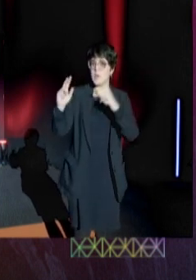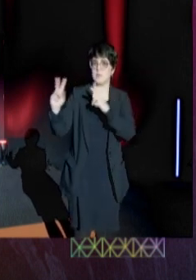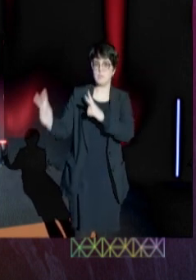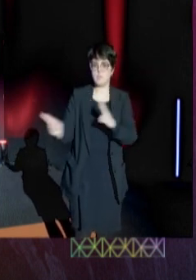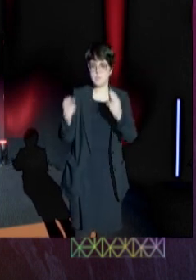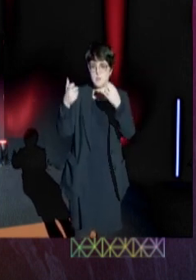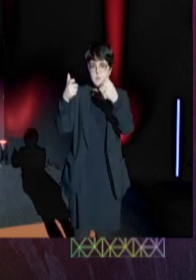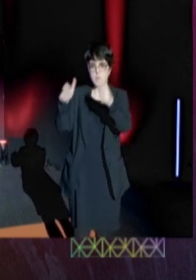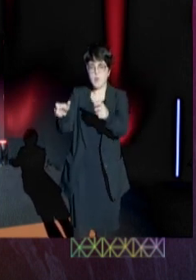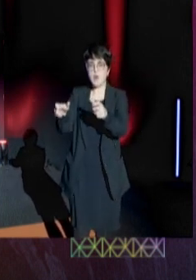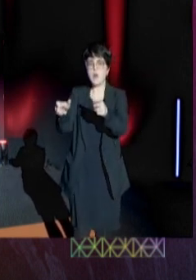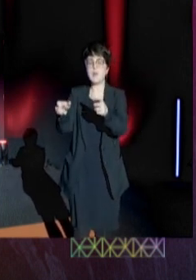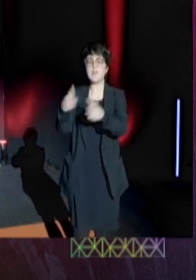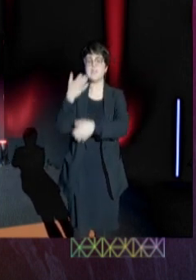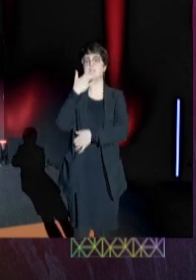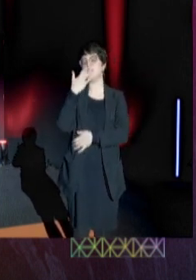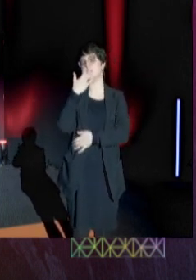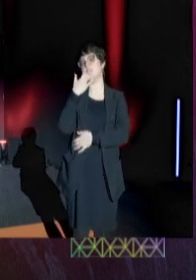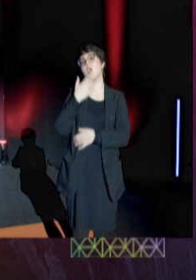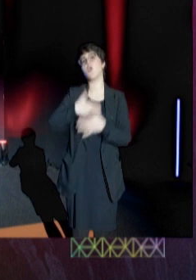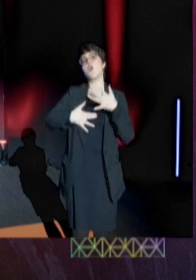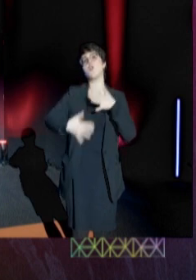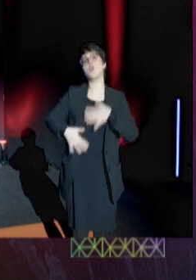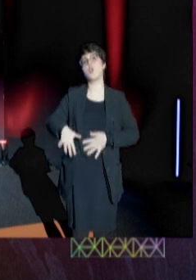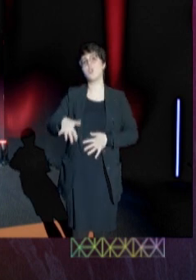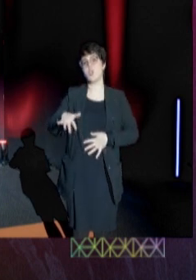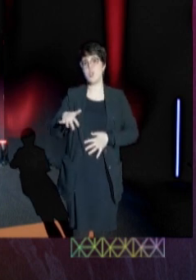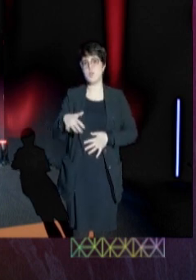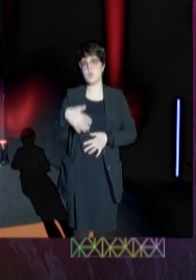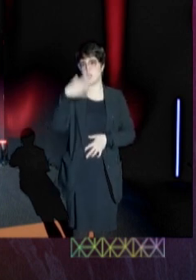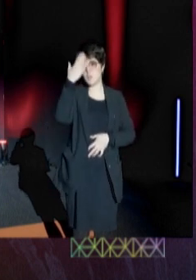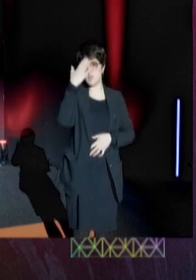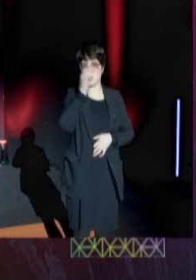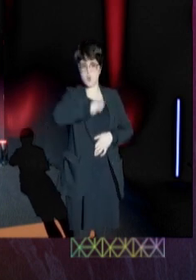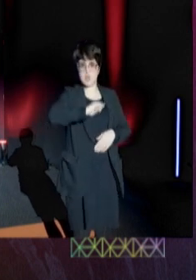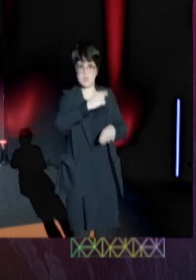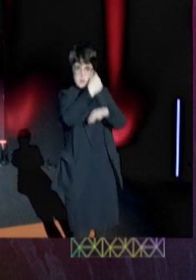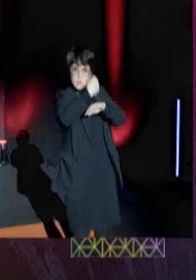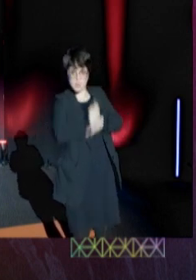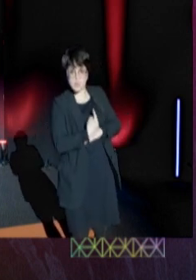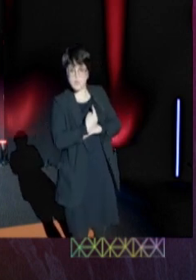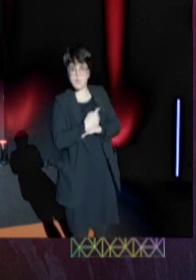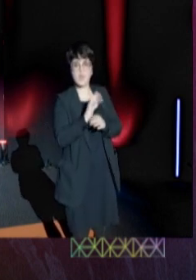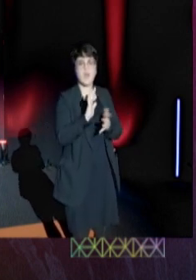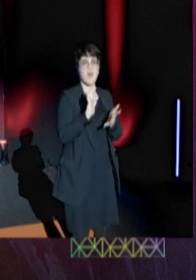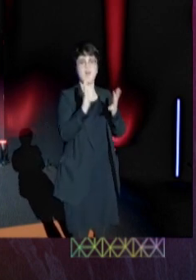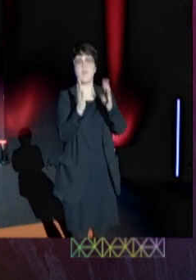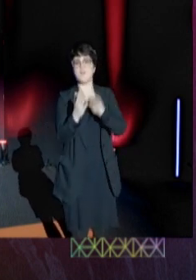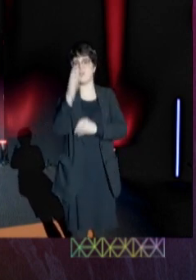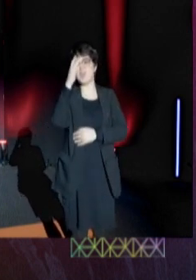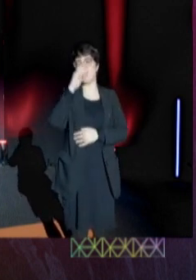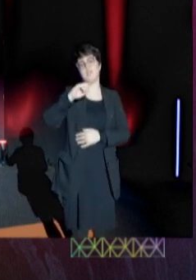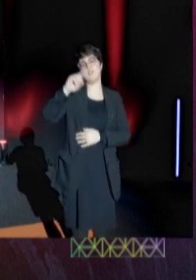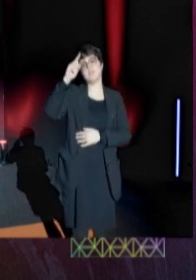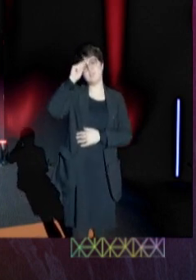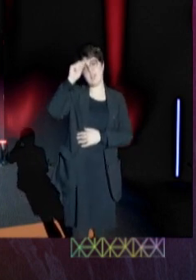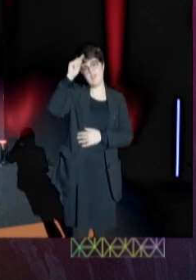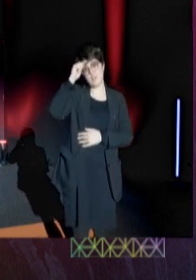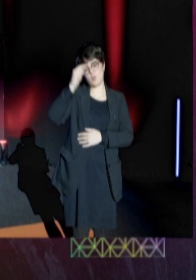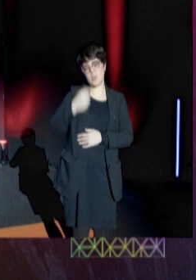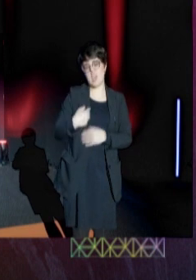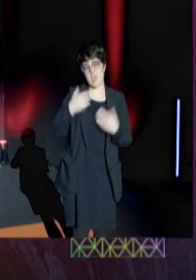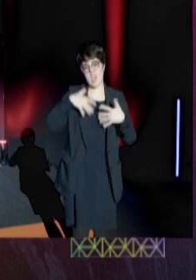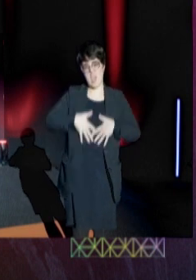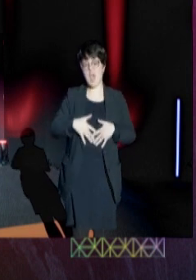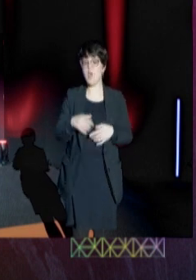parte cuando el conocimiento impone principios éticos se convierte en sabiduría por eso pensamos que